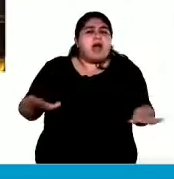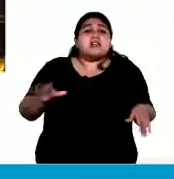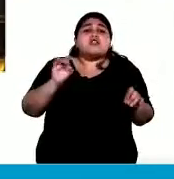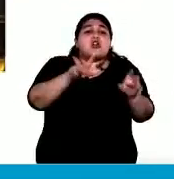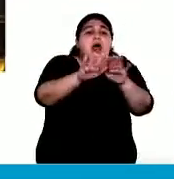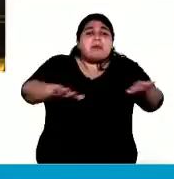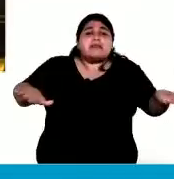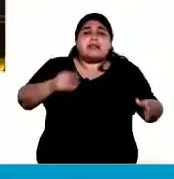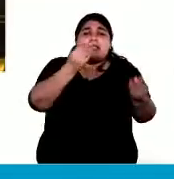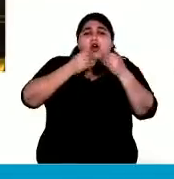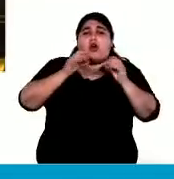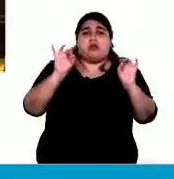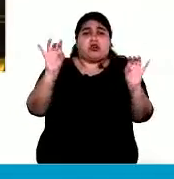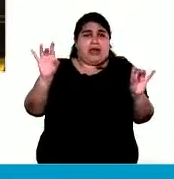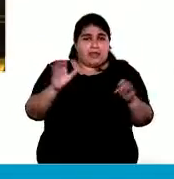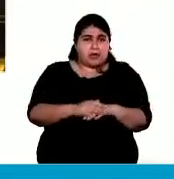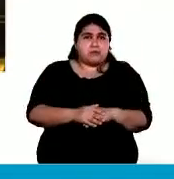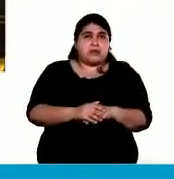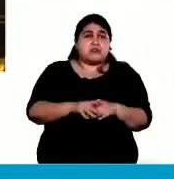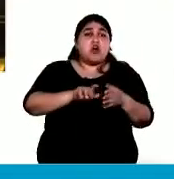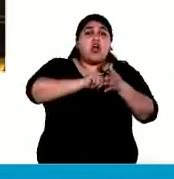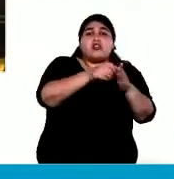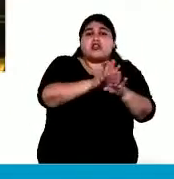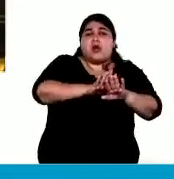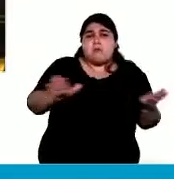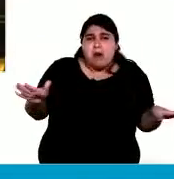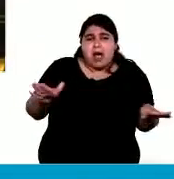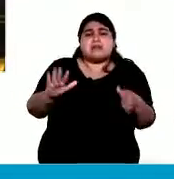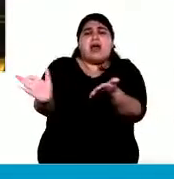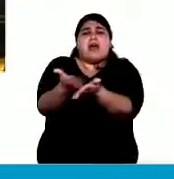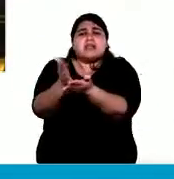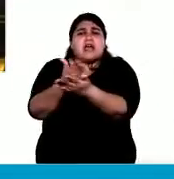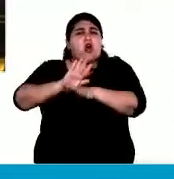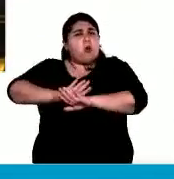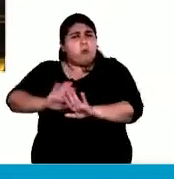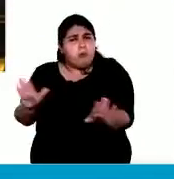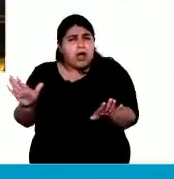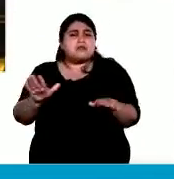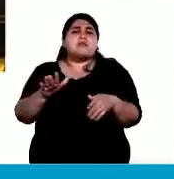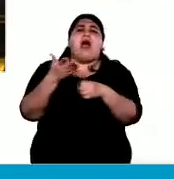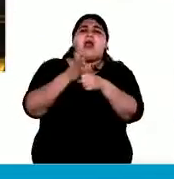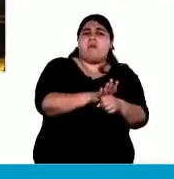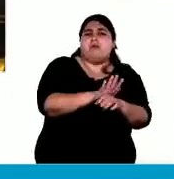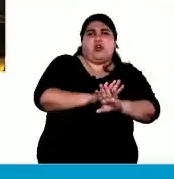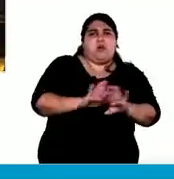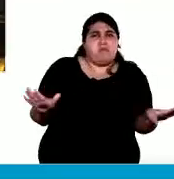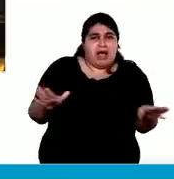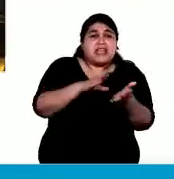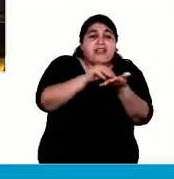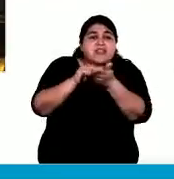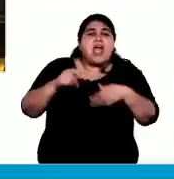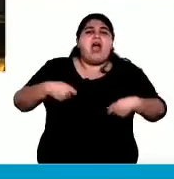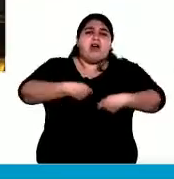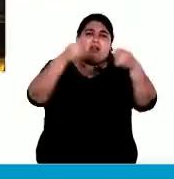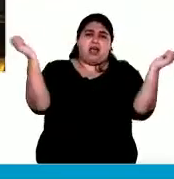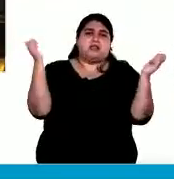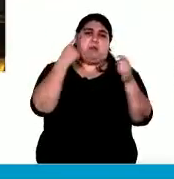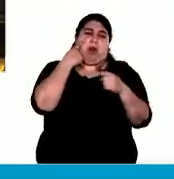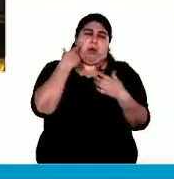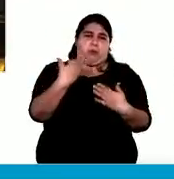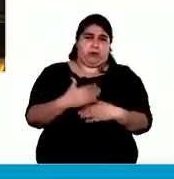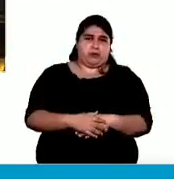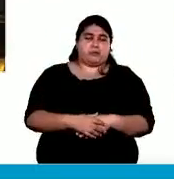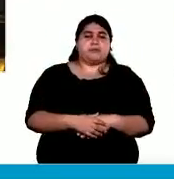comiendo ni extorsión ni desalojo ni represión tierras para vivir señor presidente gracias